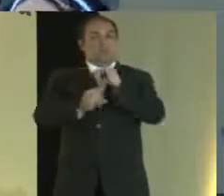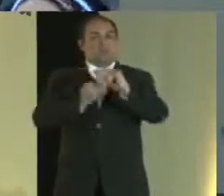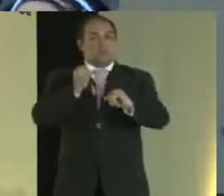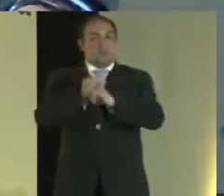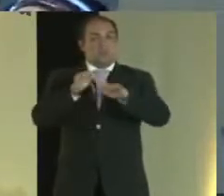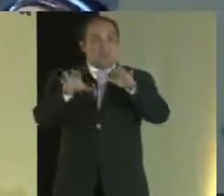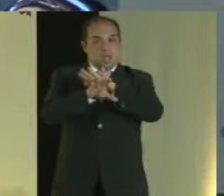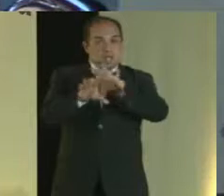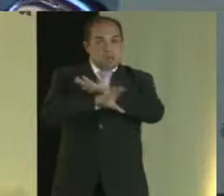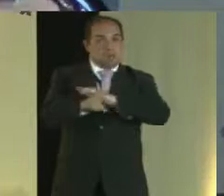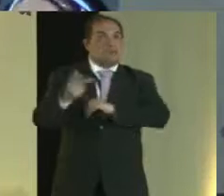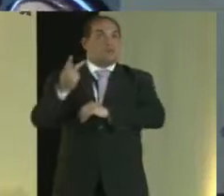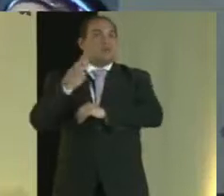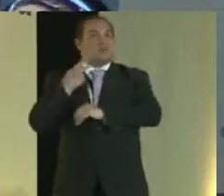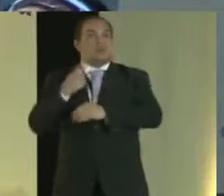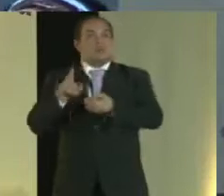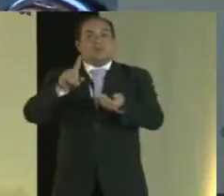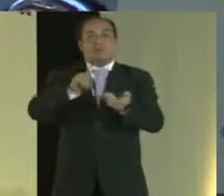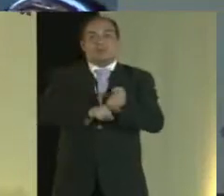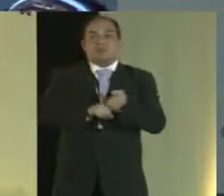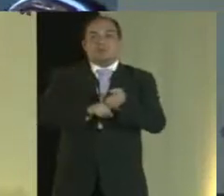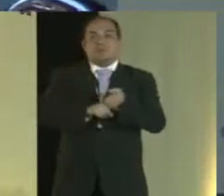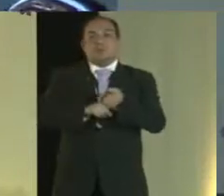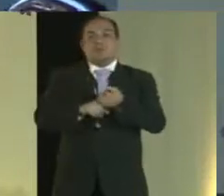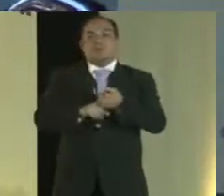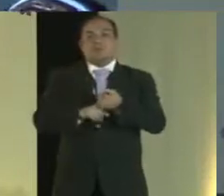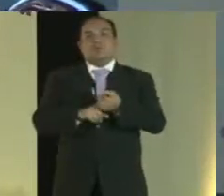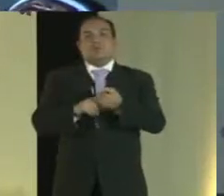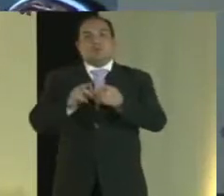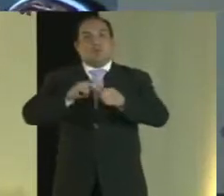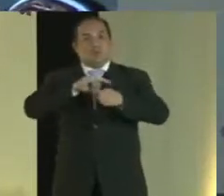y cambios políticos dentro de nuestro propio país.